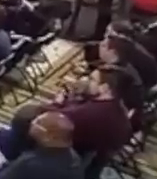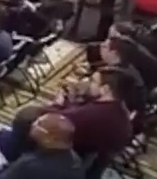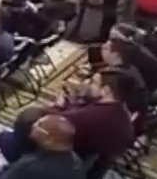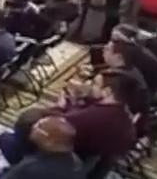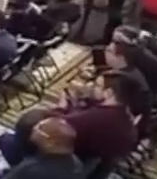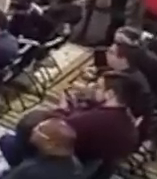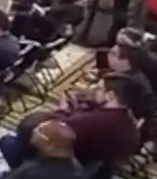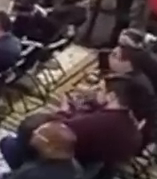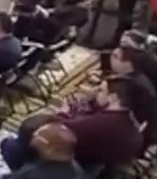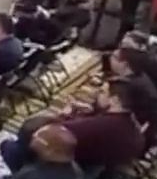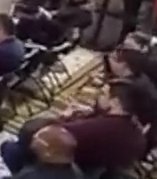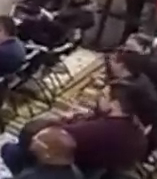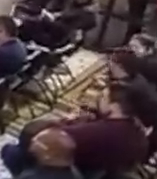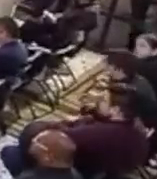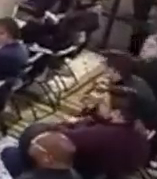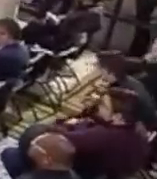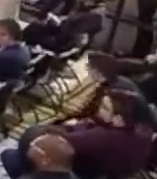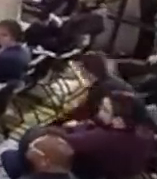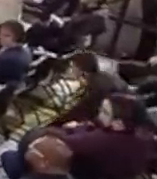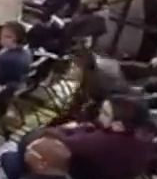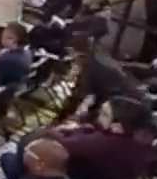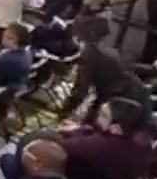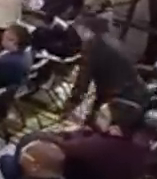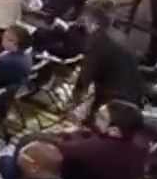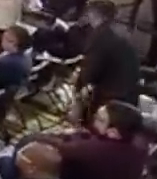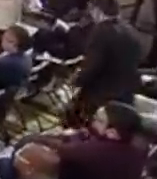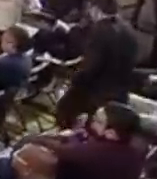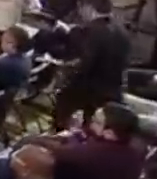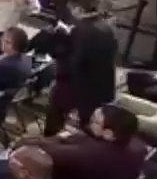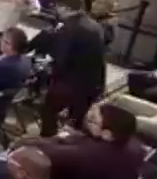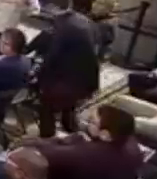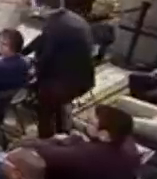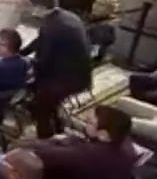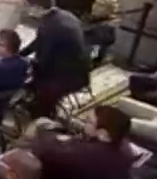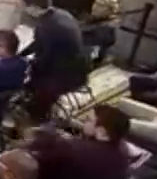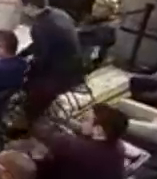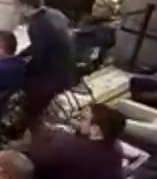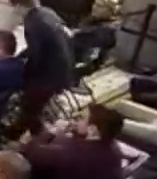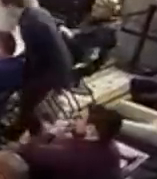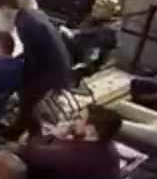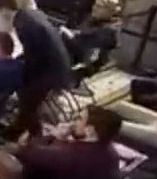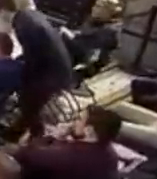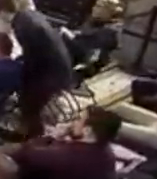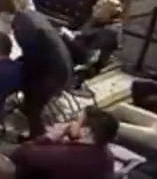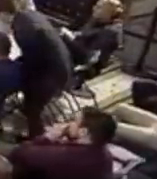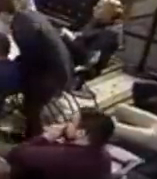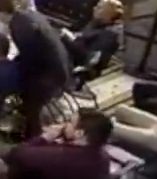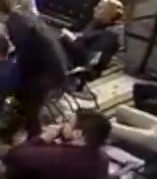Ahorita mismo, porque como hay varias actividades, va a ser aquí, así que no se muevan.